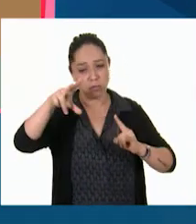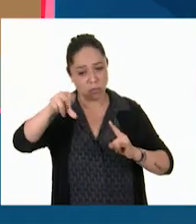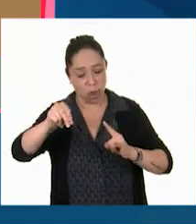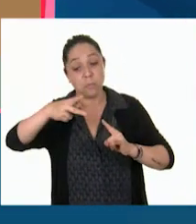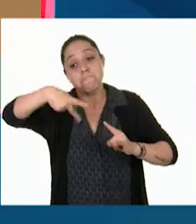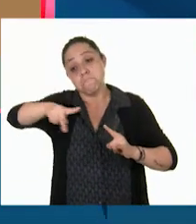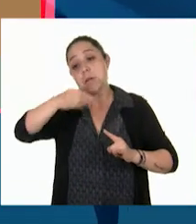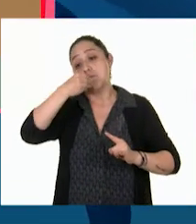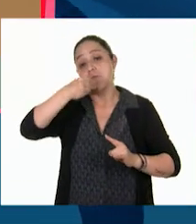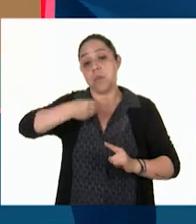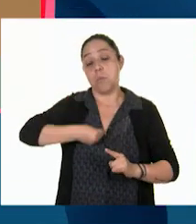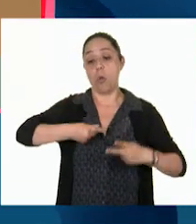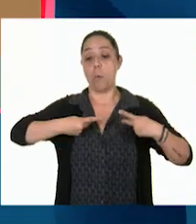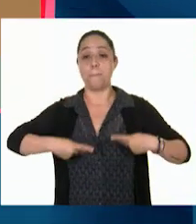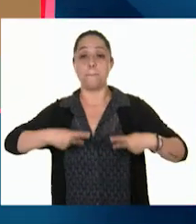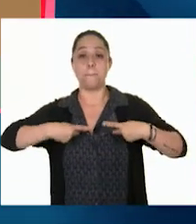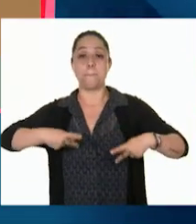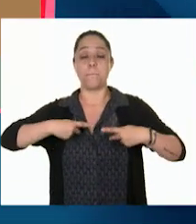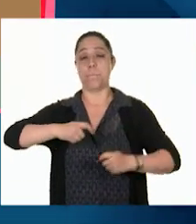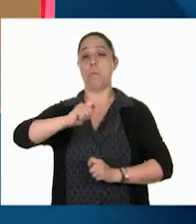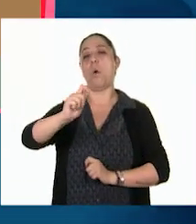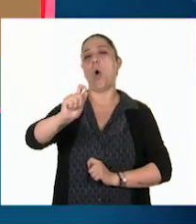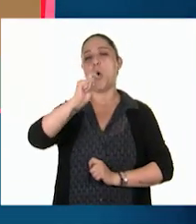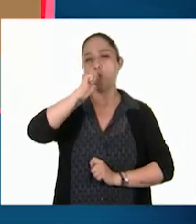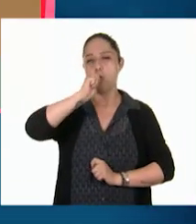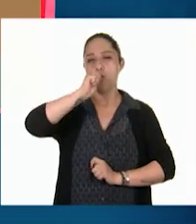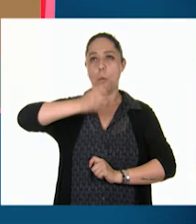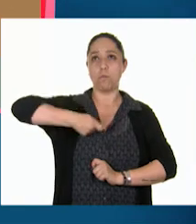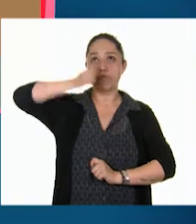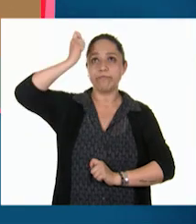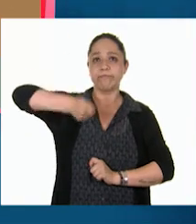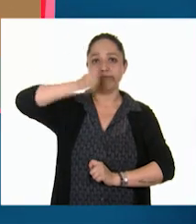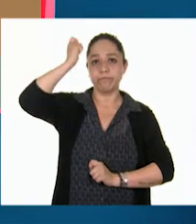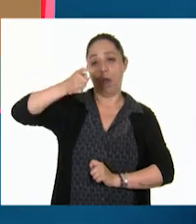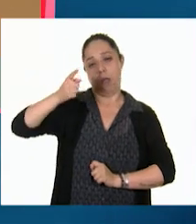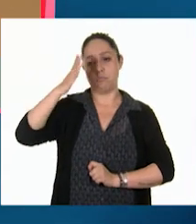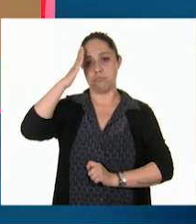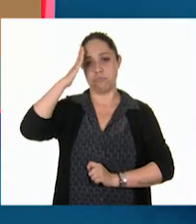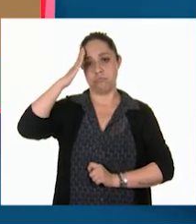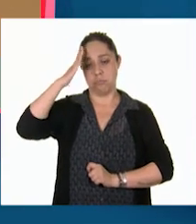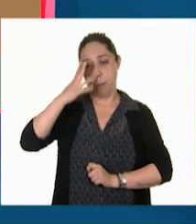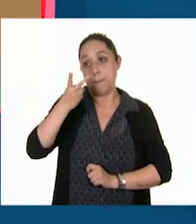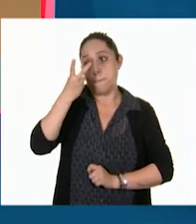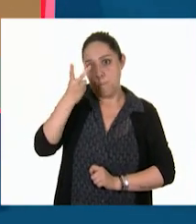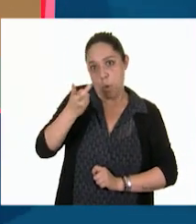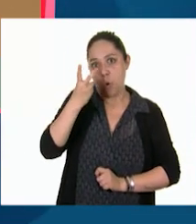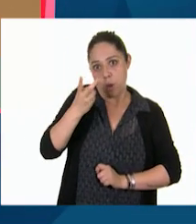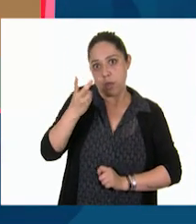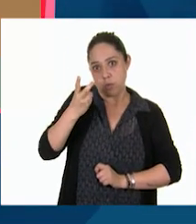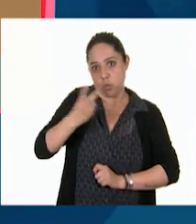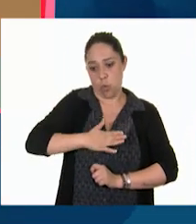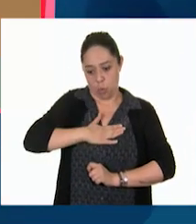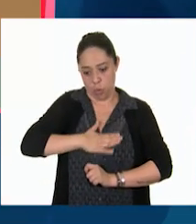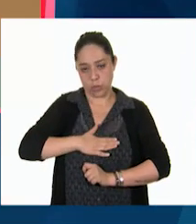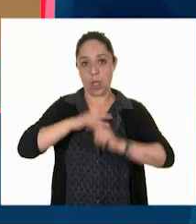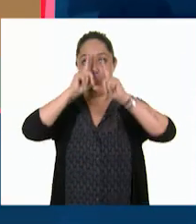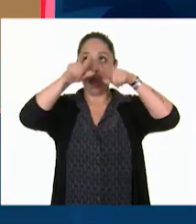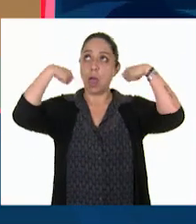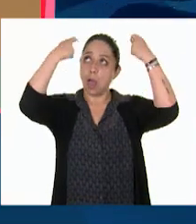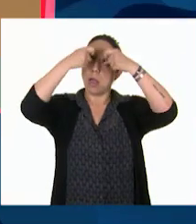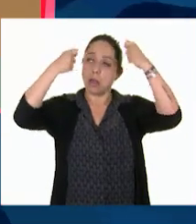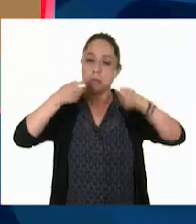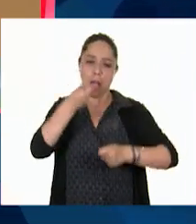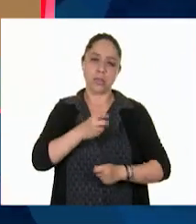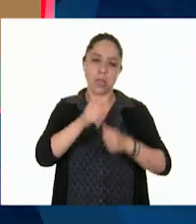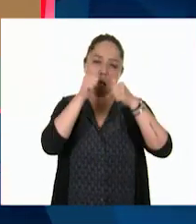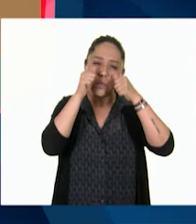el árbitro es la autoridad, Don Leopoldo. Pues es por eso que dibujan a la justicia con los ojos tapados, porque es